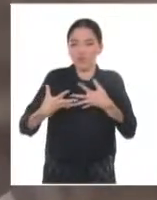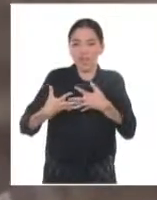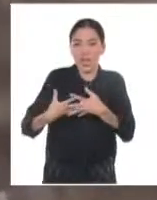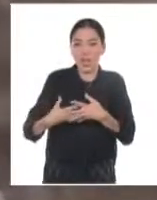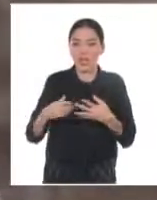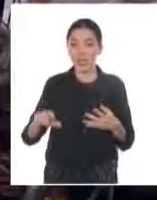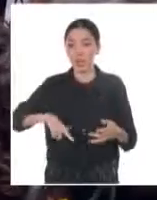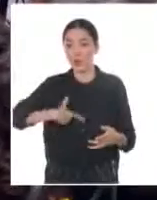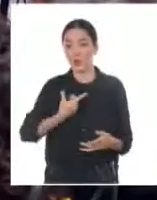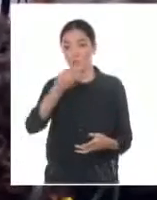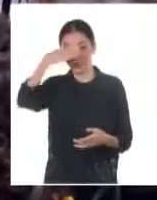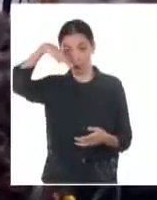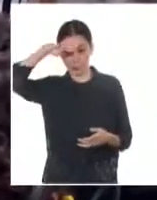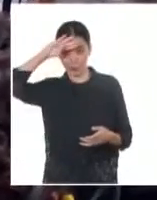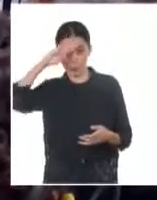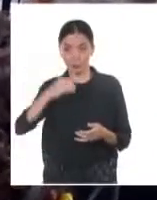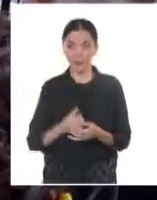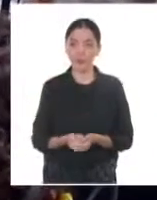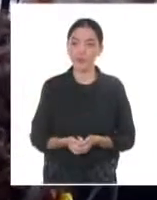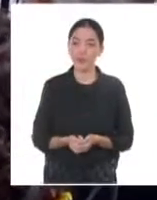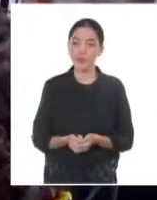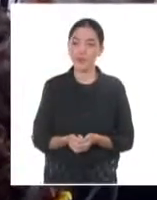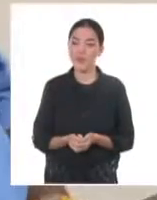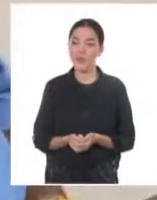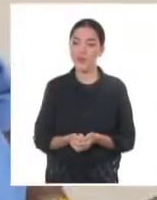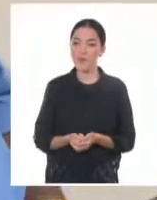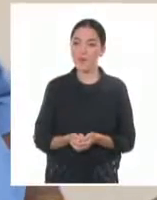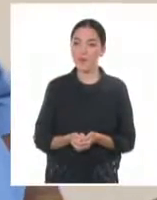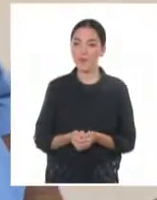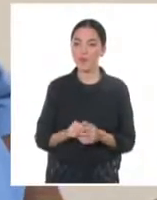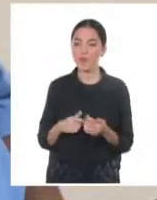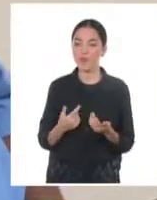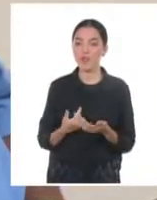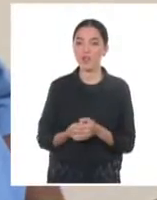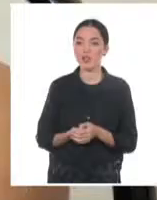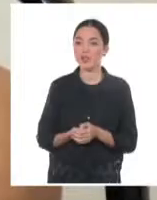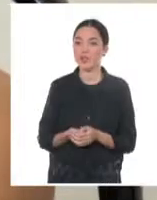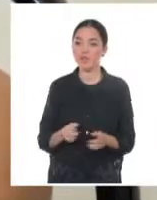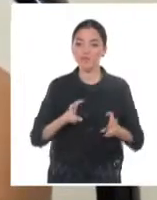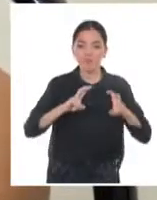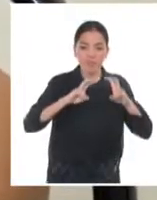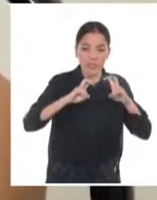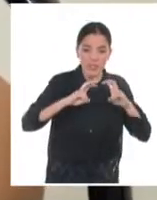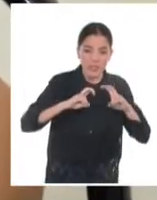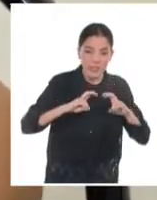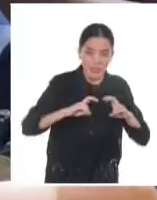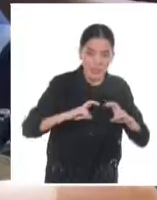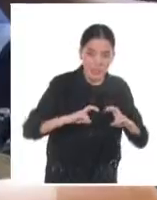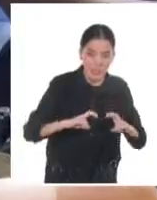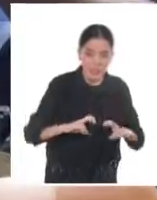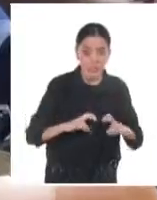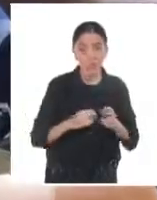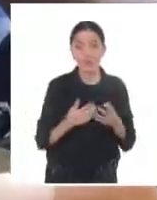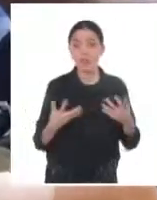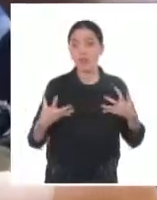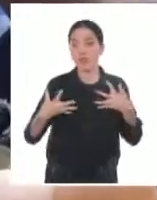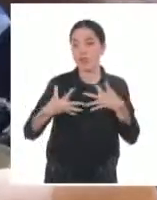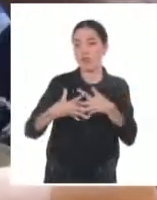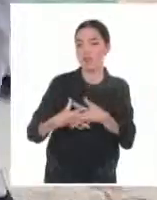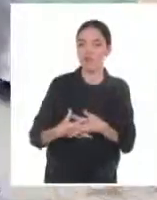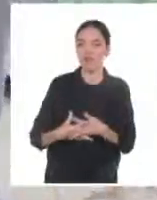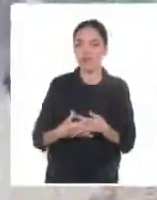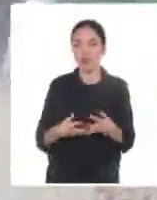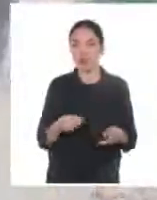es una lección para los académicos. Se traen investigaciones que devienen mapas sobre la conexión cultural de los pueblos. Sobre